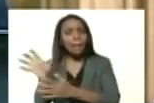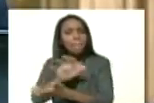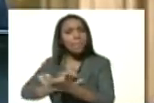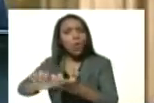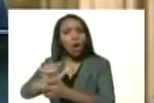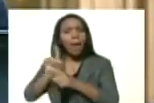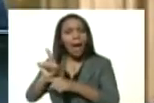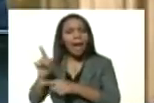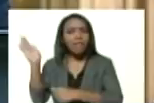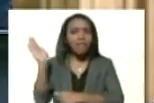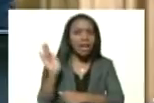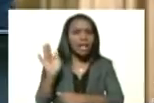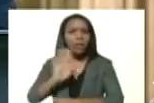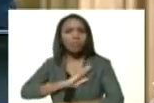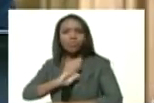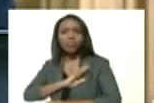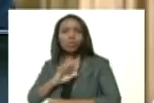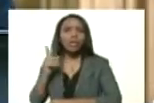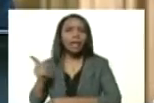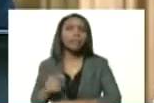que él venía teniendo